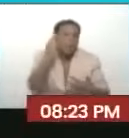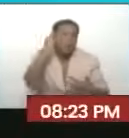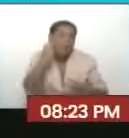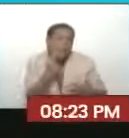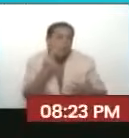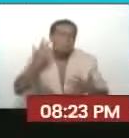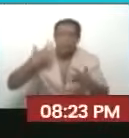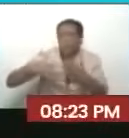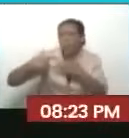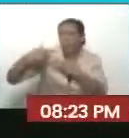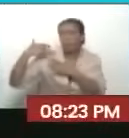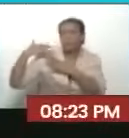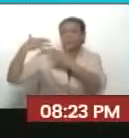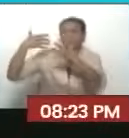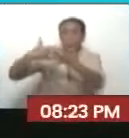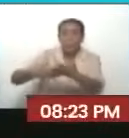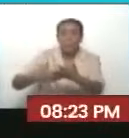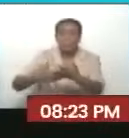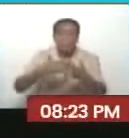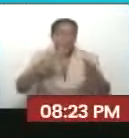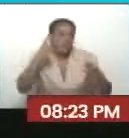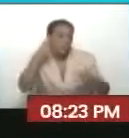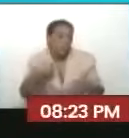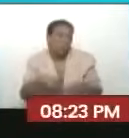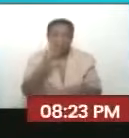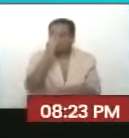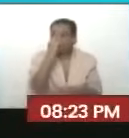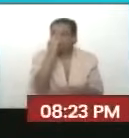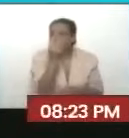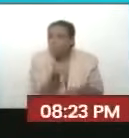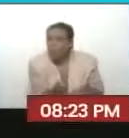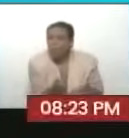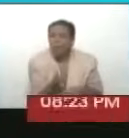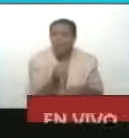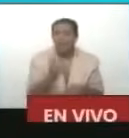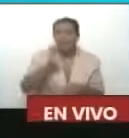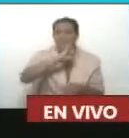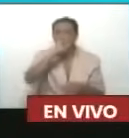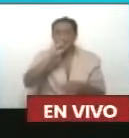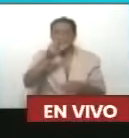Todos nosotros crecimos admirando las hazañas de Ezequiel Zamora.